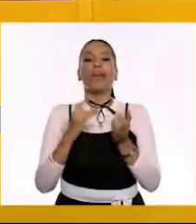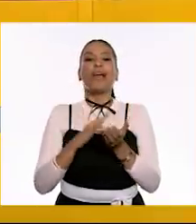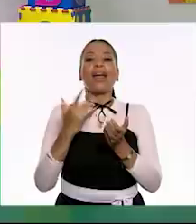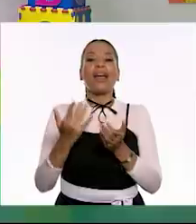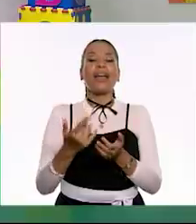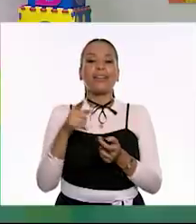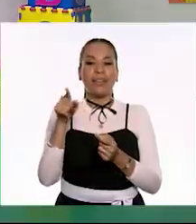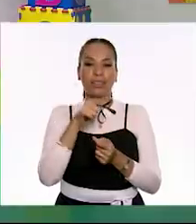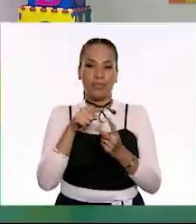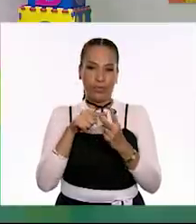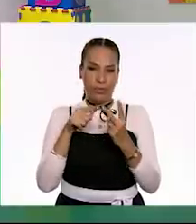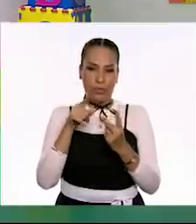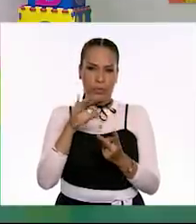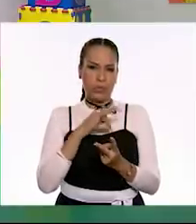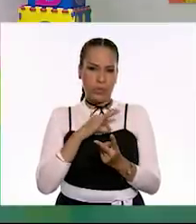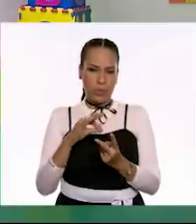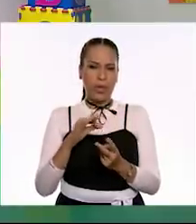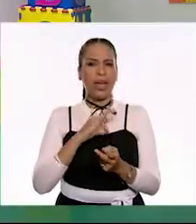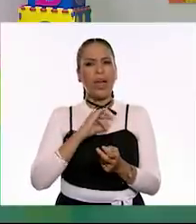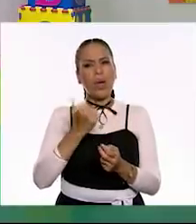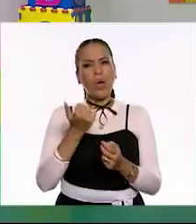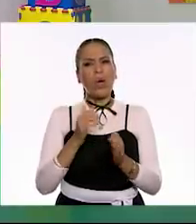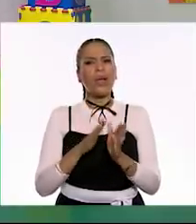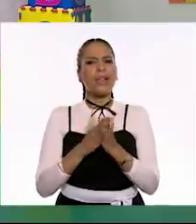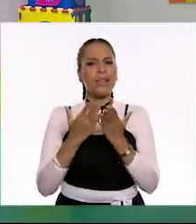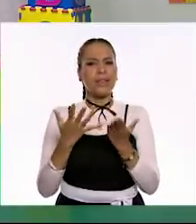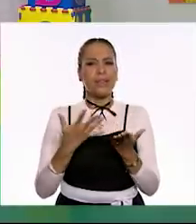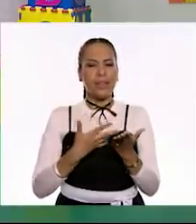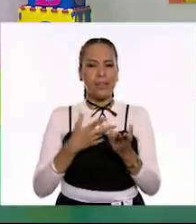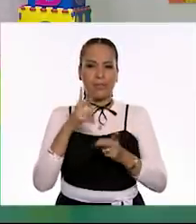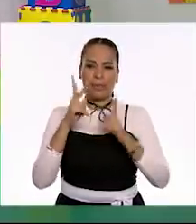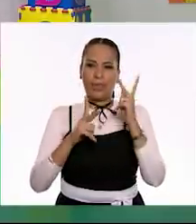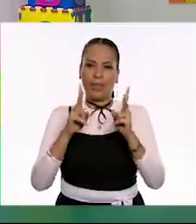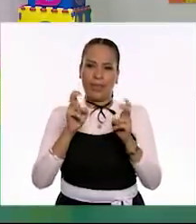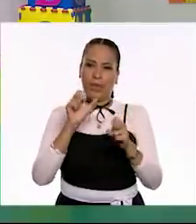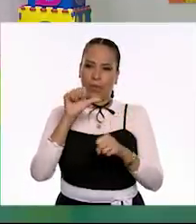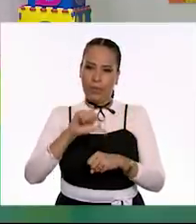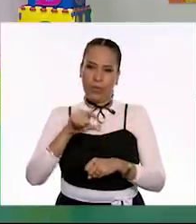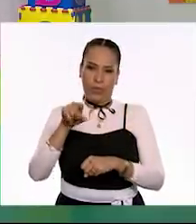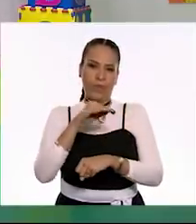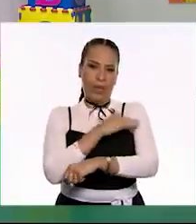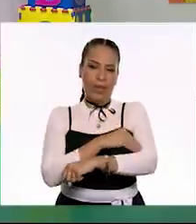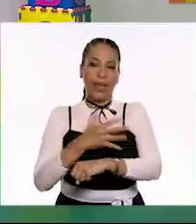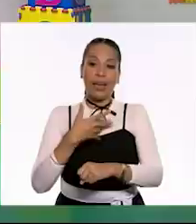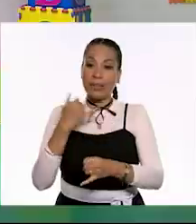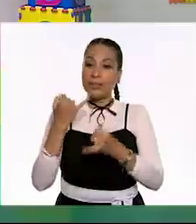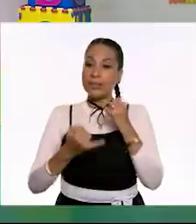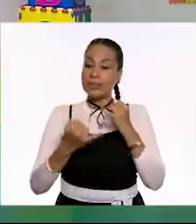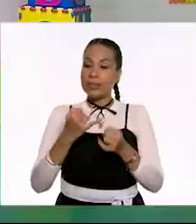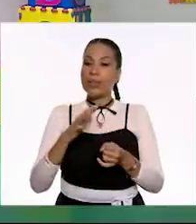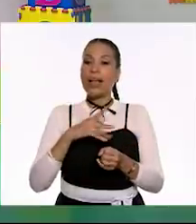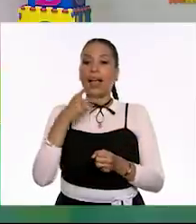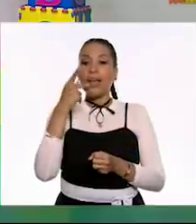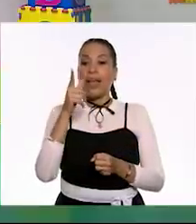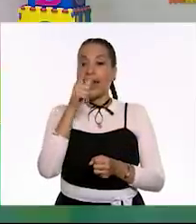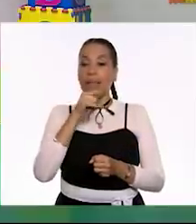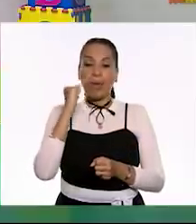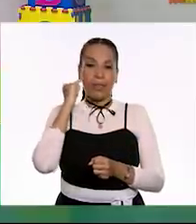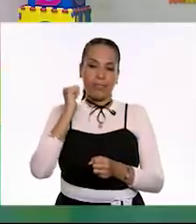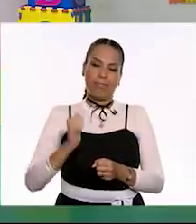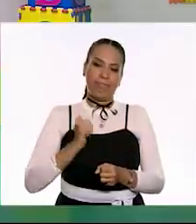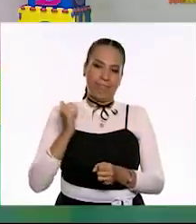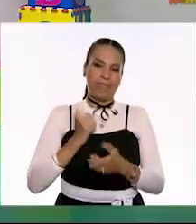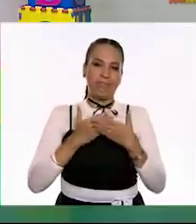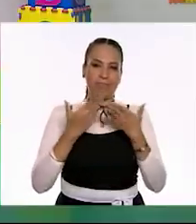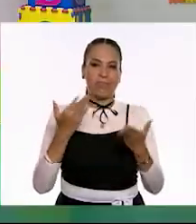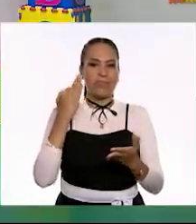los dos. Y para ti, si te es posible, consulta otros libros y comenta el tema de hoy con tu familia. Si tienes la fortuna de hablar una lengua indígena, aprovecha